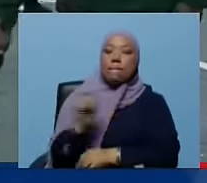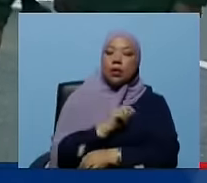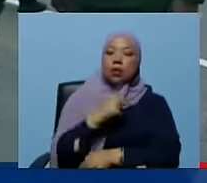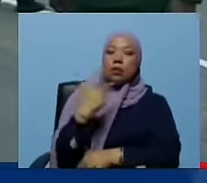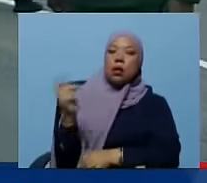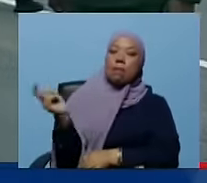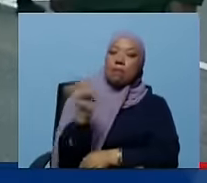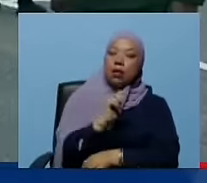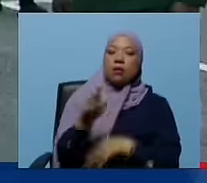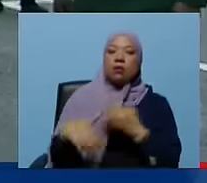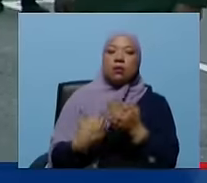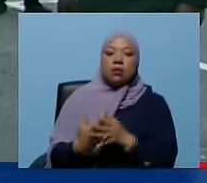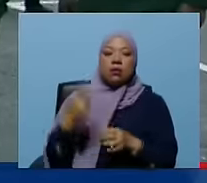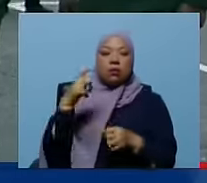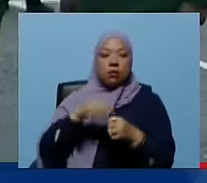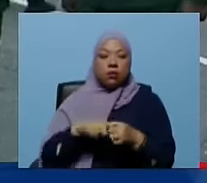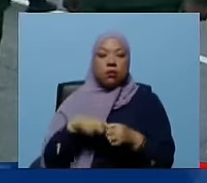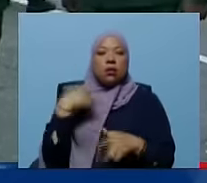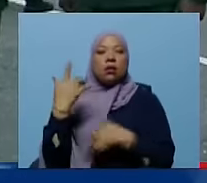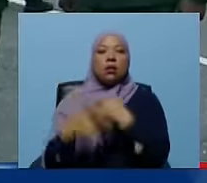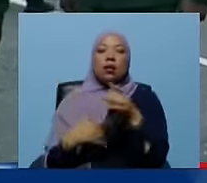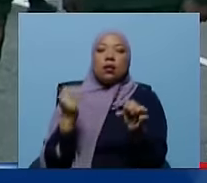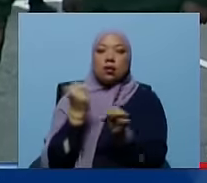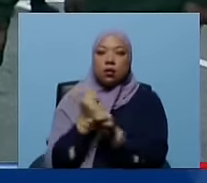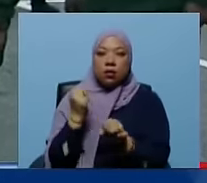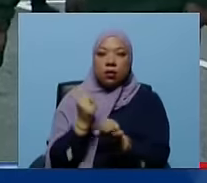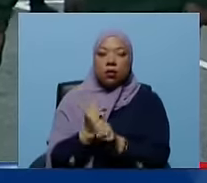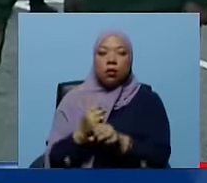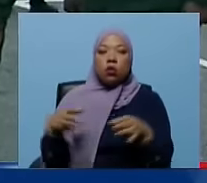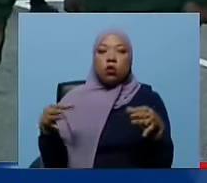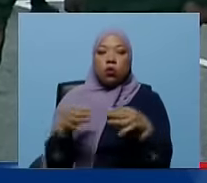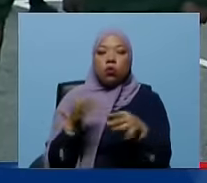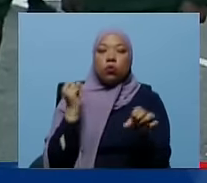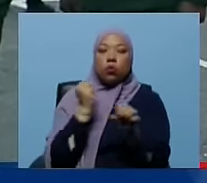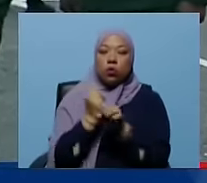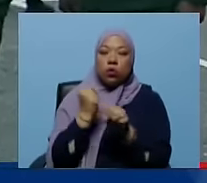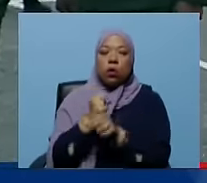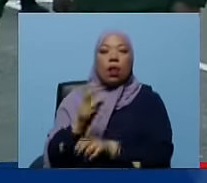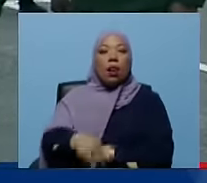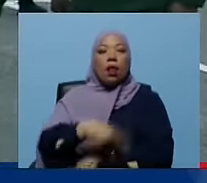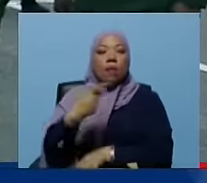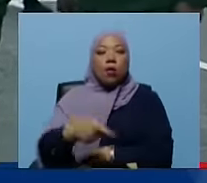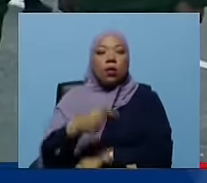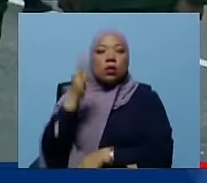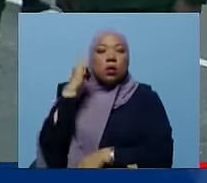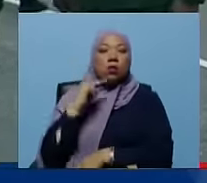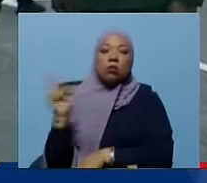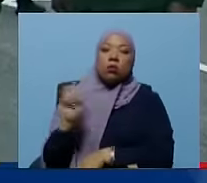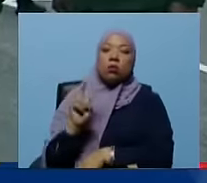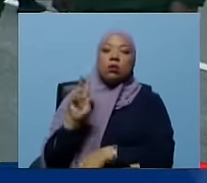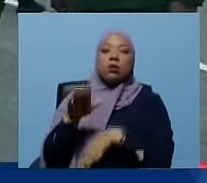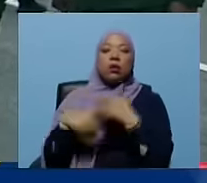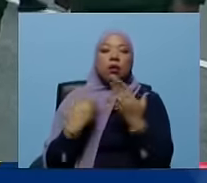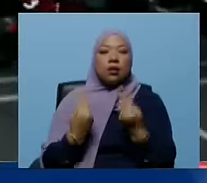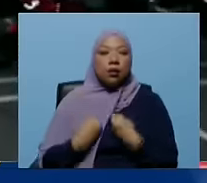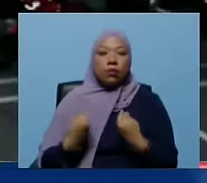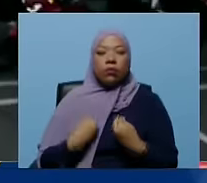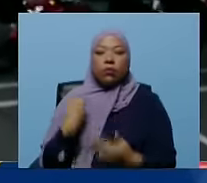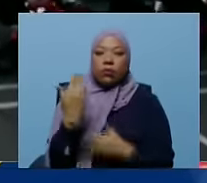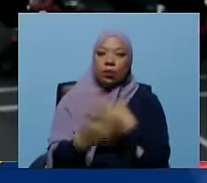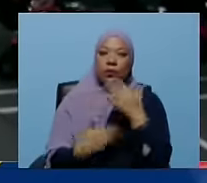en incrementar la inversión para el equipamiento de la Policía Nacional Bolivariana, de la Guardia Nacional